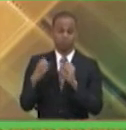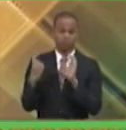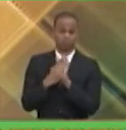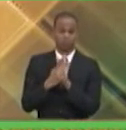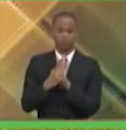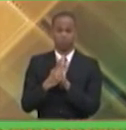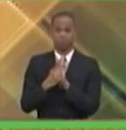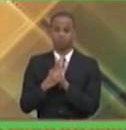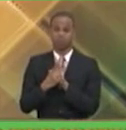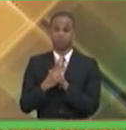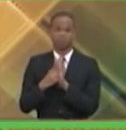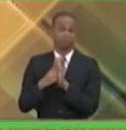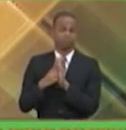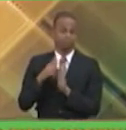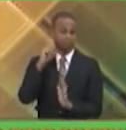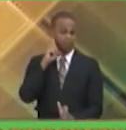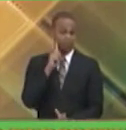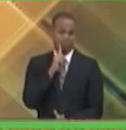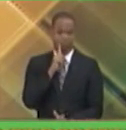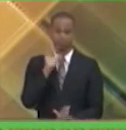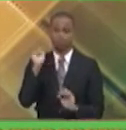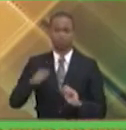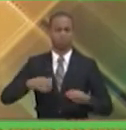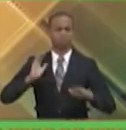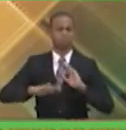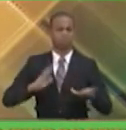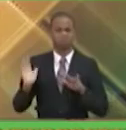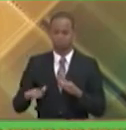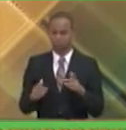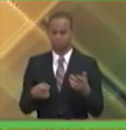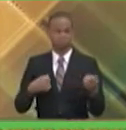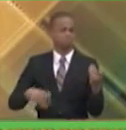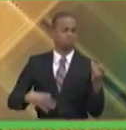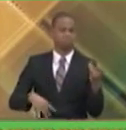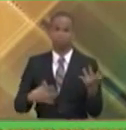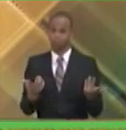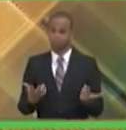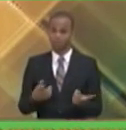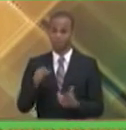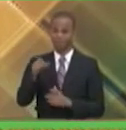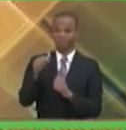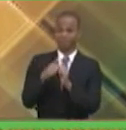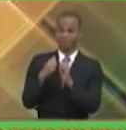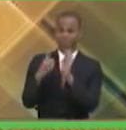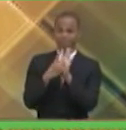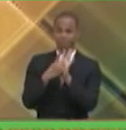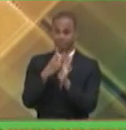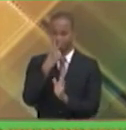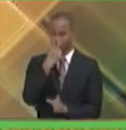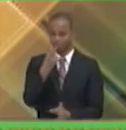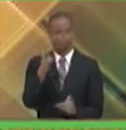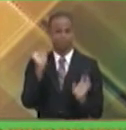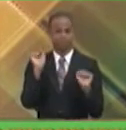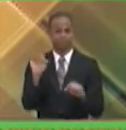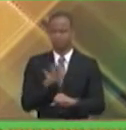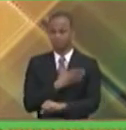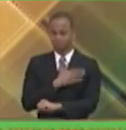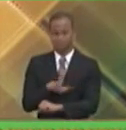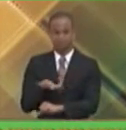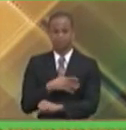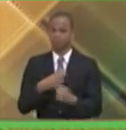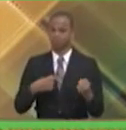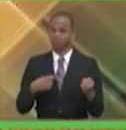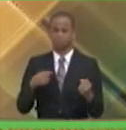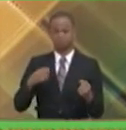discapacidad auditiva puede tocar, y el que tiene discapacidad visual puede cantar,